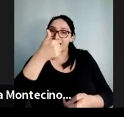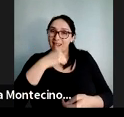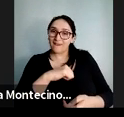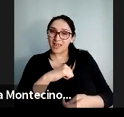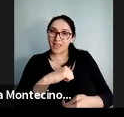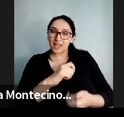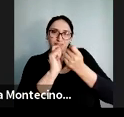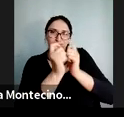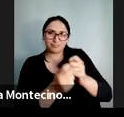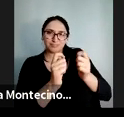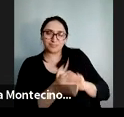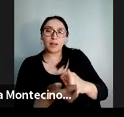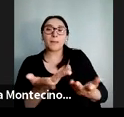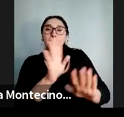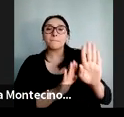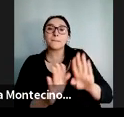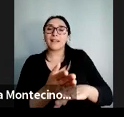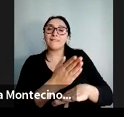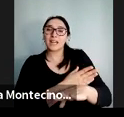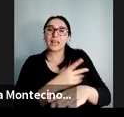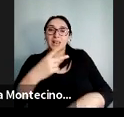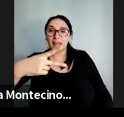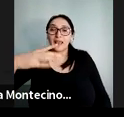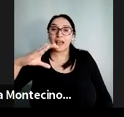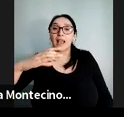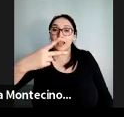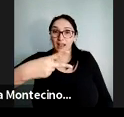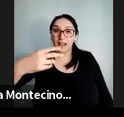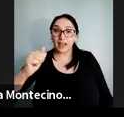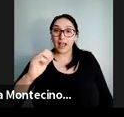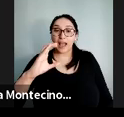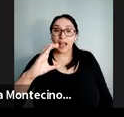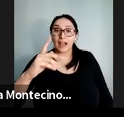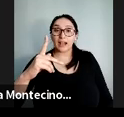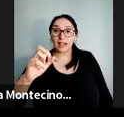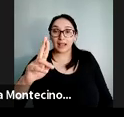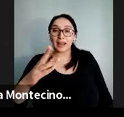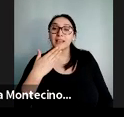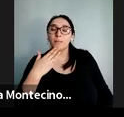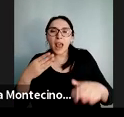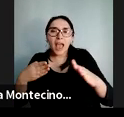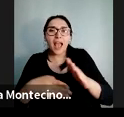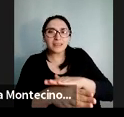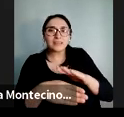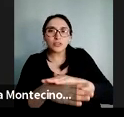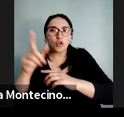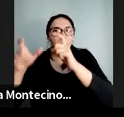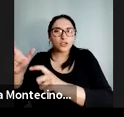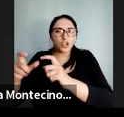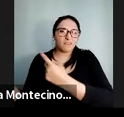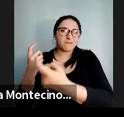todo esto para prevenir tanto hackeos como intentos de acceso por parte de personas que a lo mejor alguna vez tuvieron